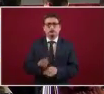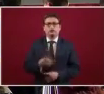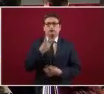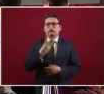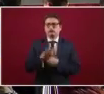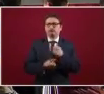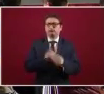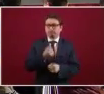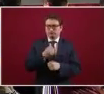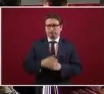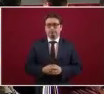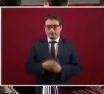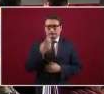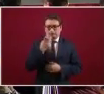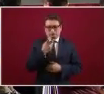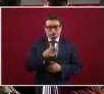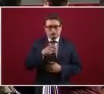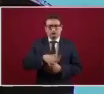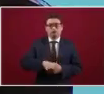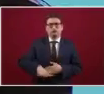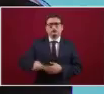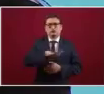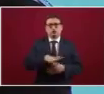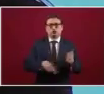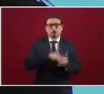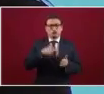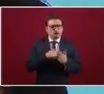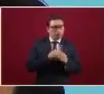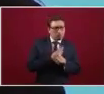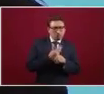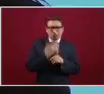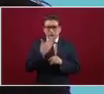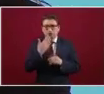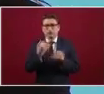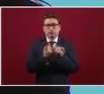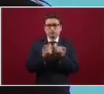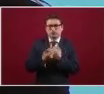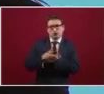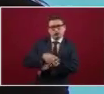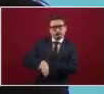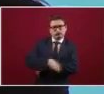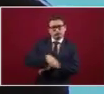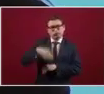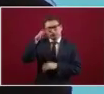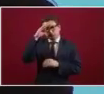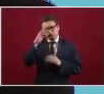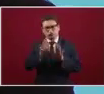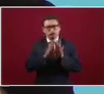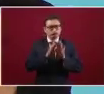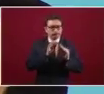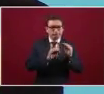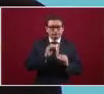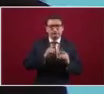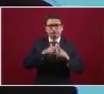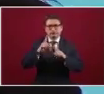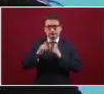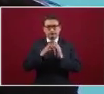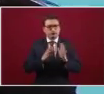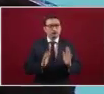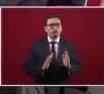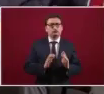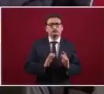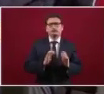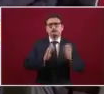acondicionando el sitio, se está haciendo la ingeniería de detalle, se empieza a hacer la ingeniería de construcción, los paquetes que ya